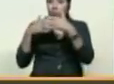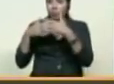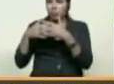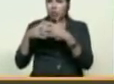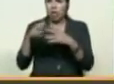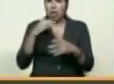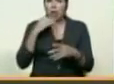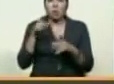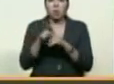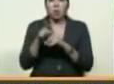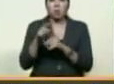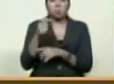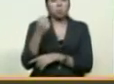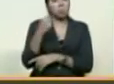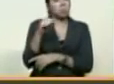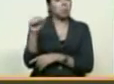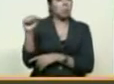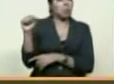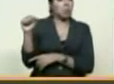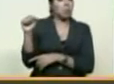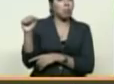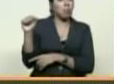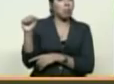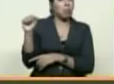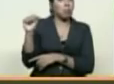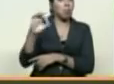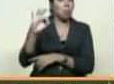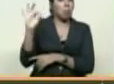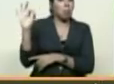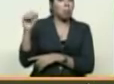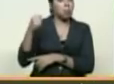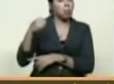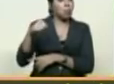dejar de tenerlo presente.